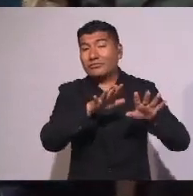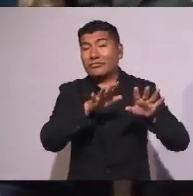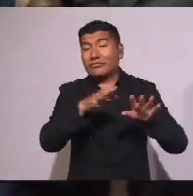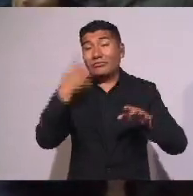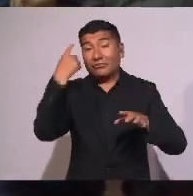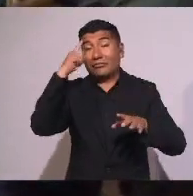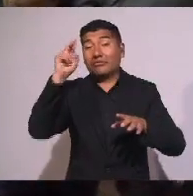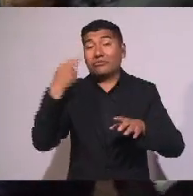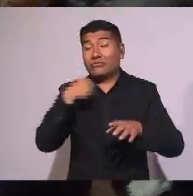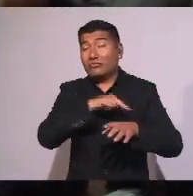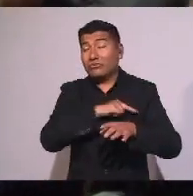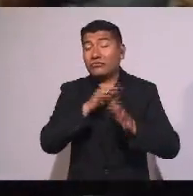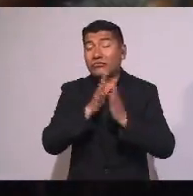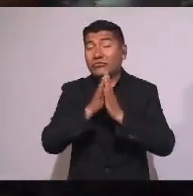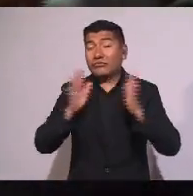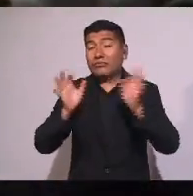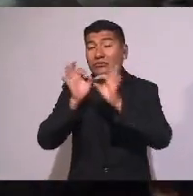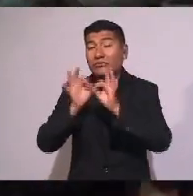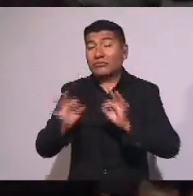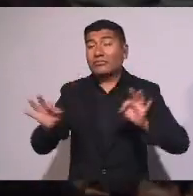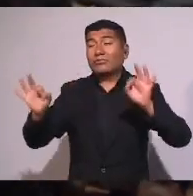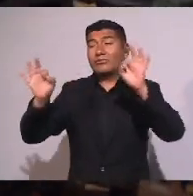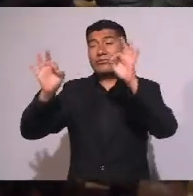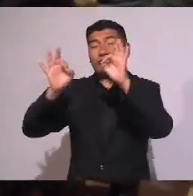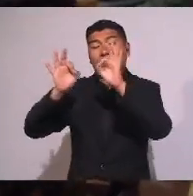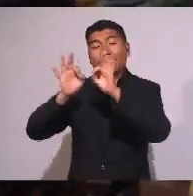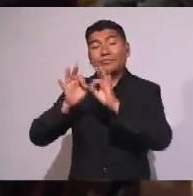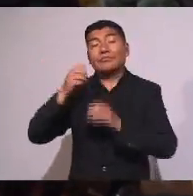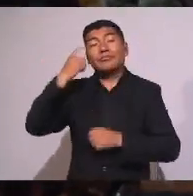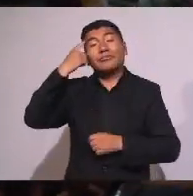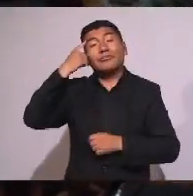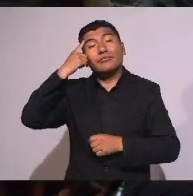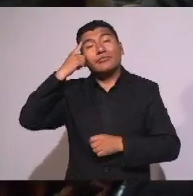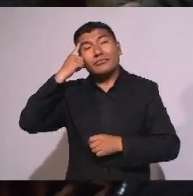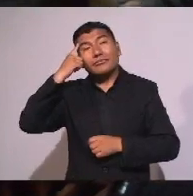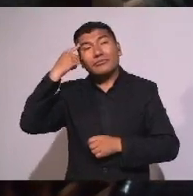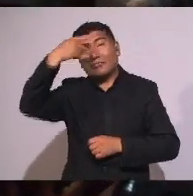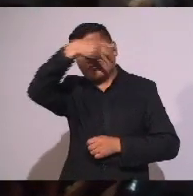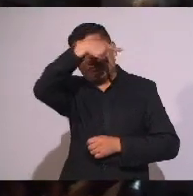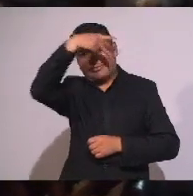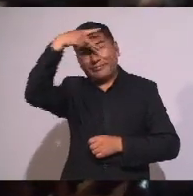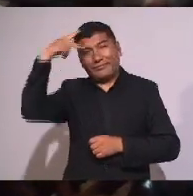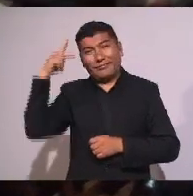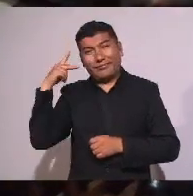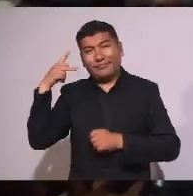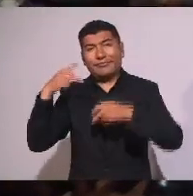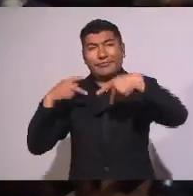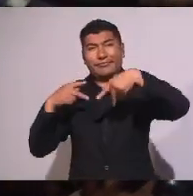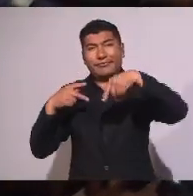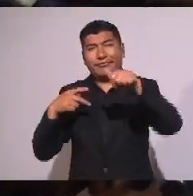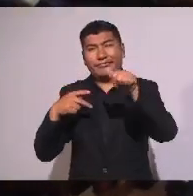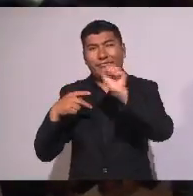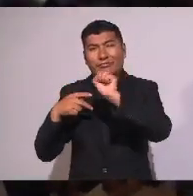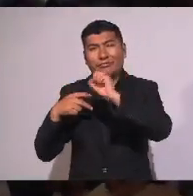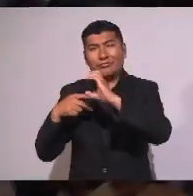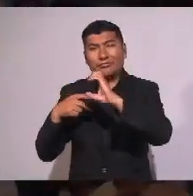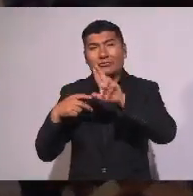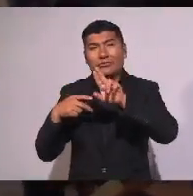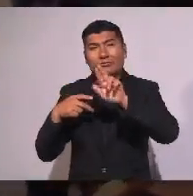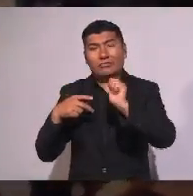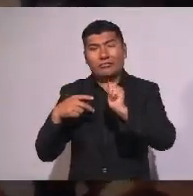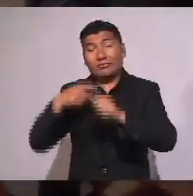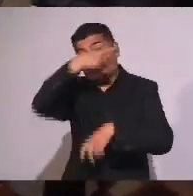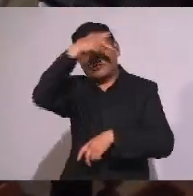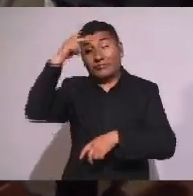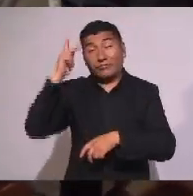es fundamental, es muy importante pensar en la Pascua. ¿Qué es la Pascua? La Pascua es